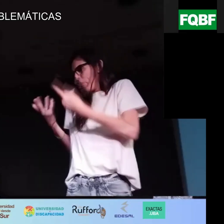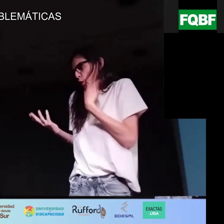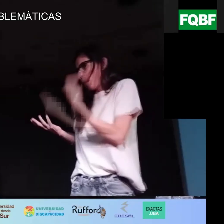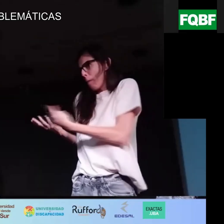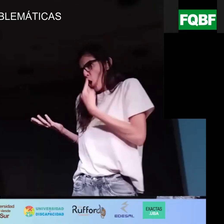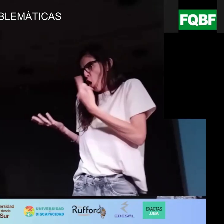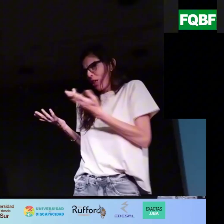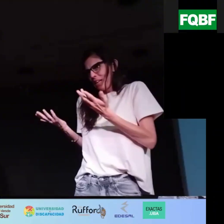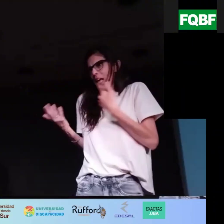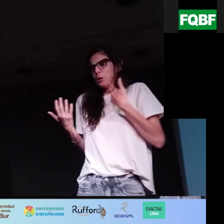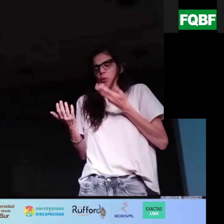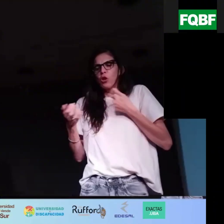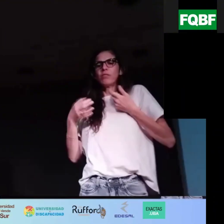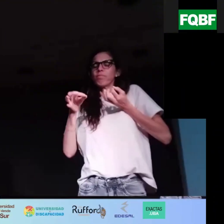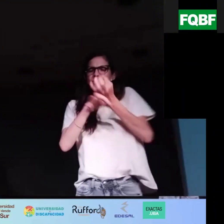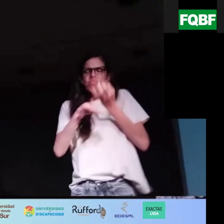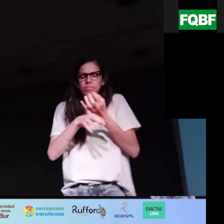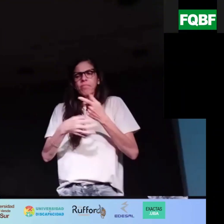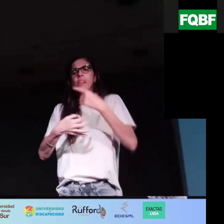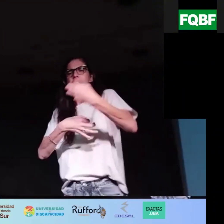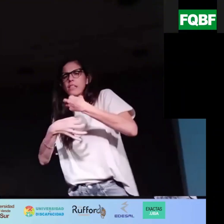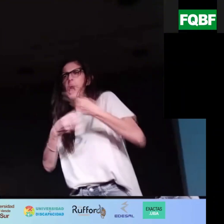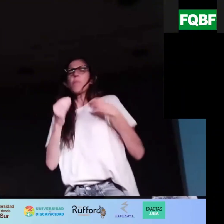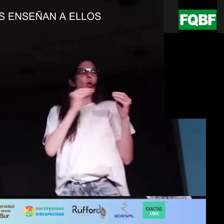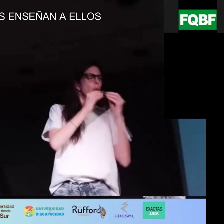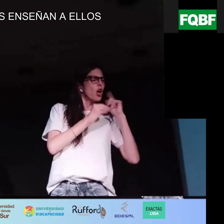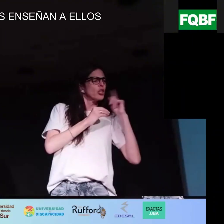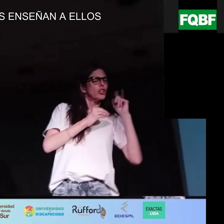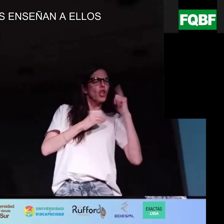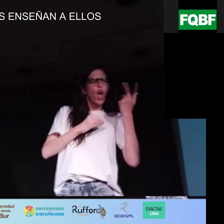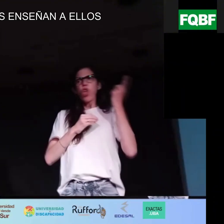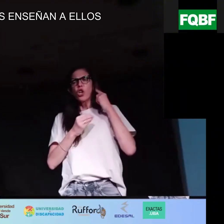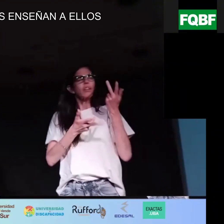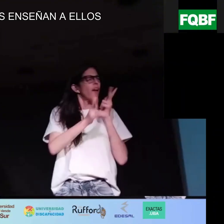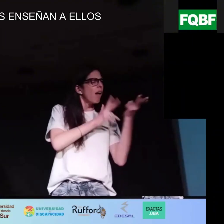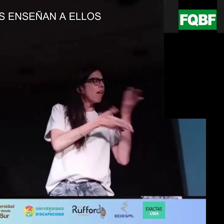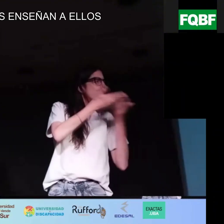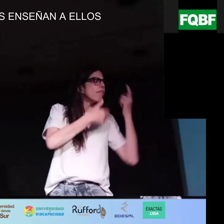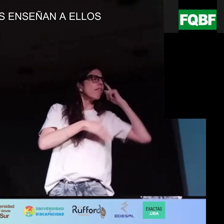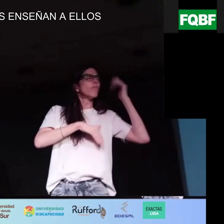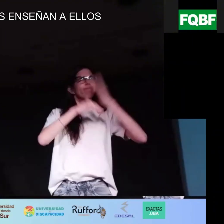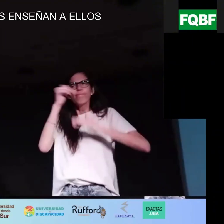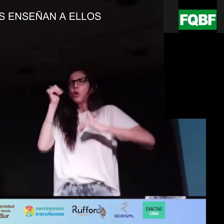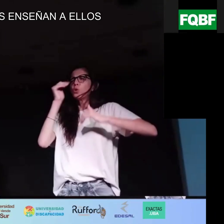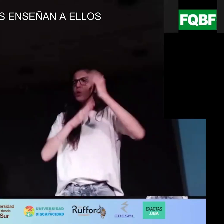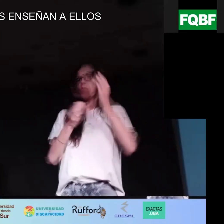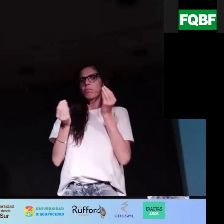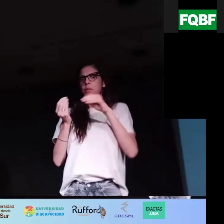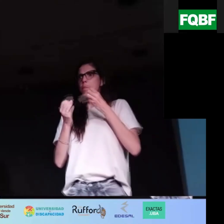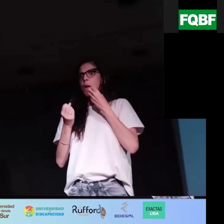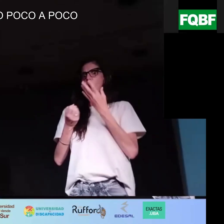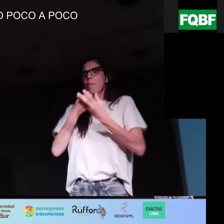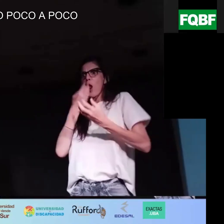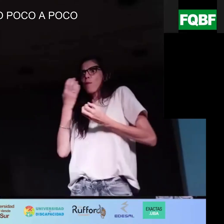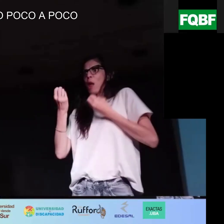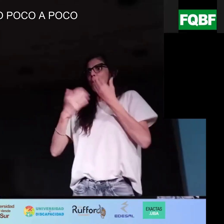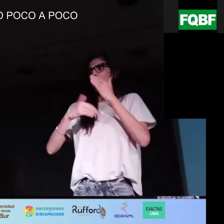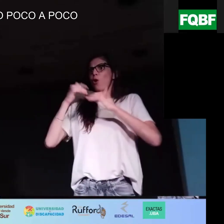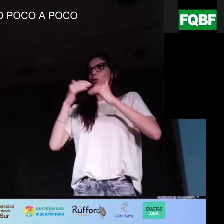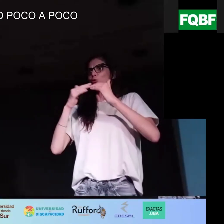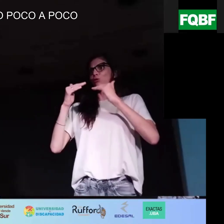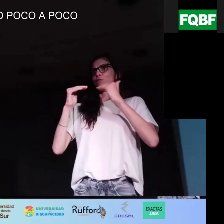diferentes problemáticas por esta misma situación y en la enseñanza y en cómo les enseñan a ellos. Entonces